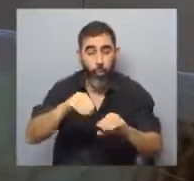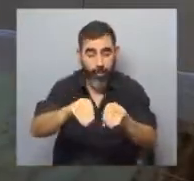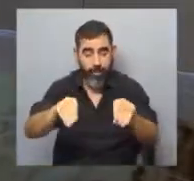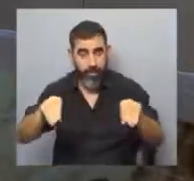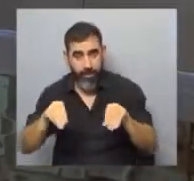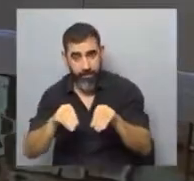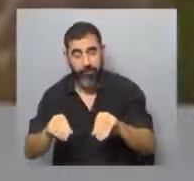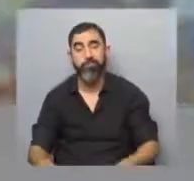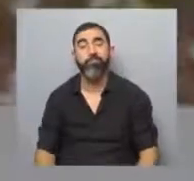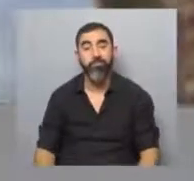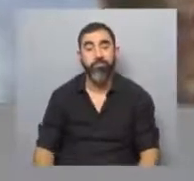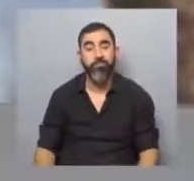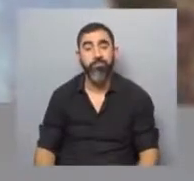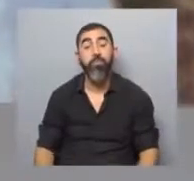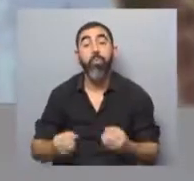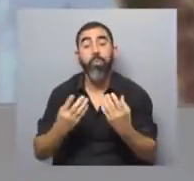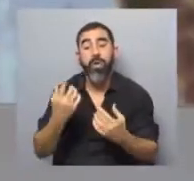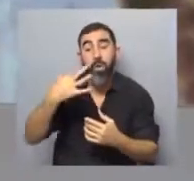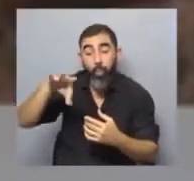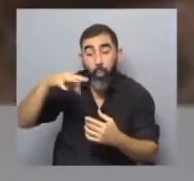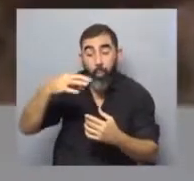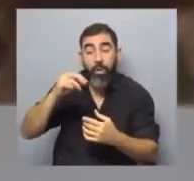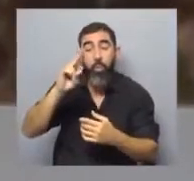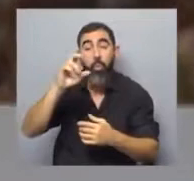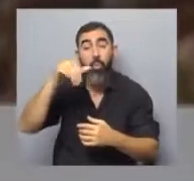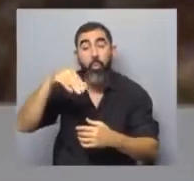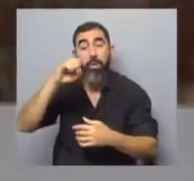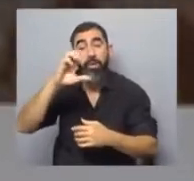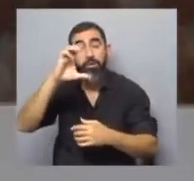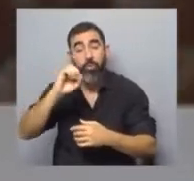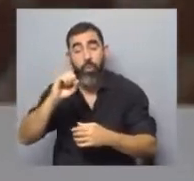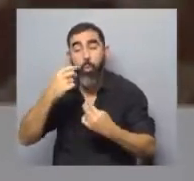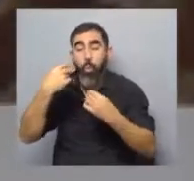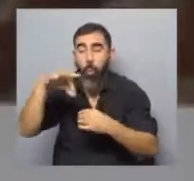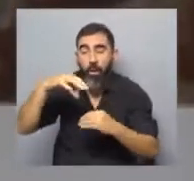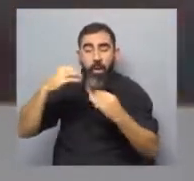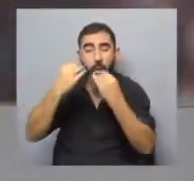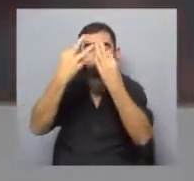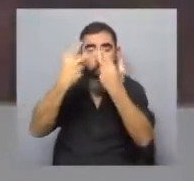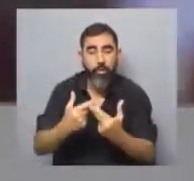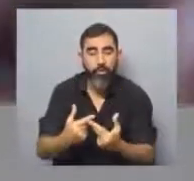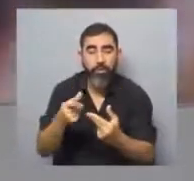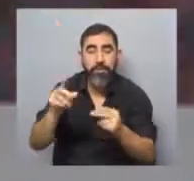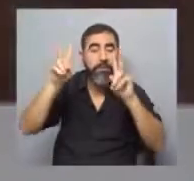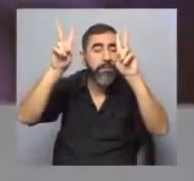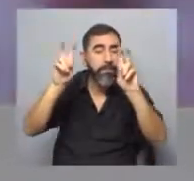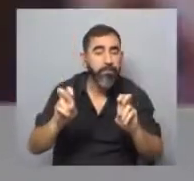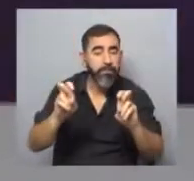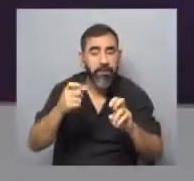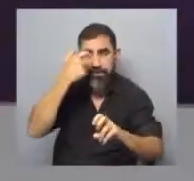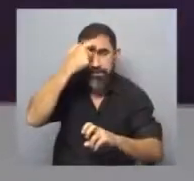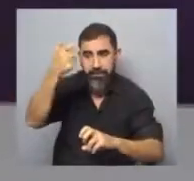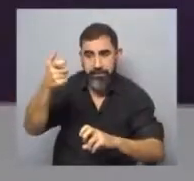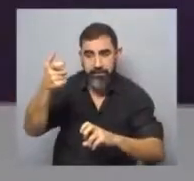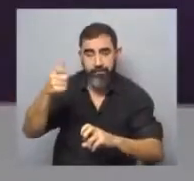porque UNESCO es la única organización de Naciones Unidas que tiene como uno de sus temas la ciencia